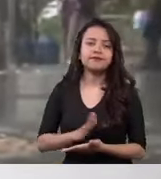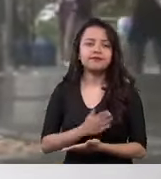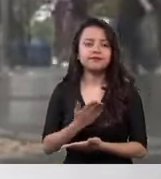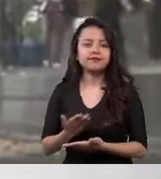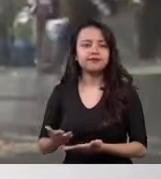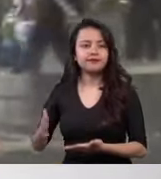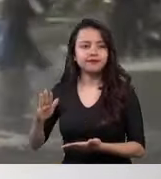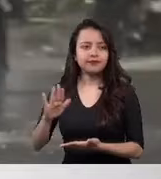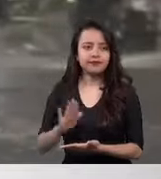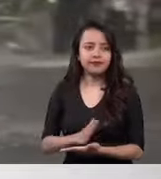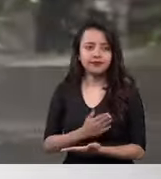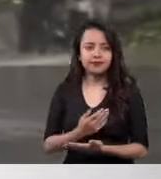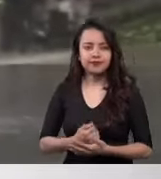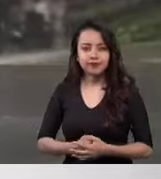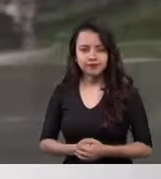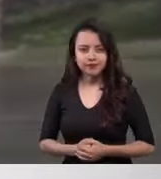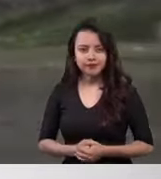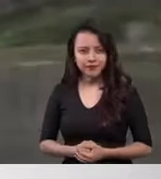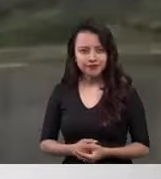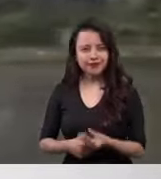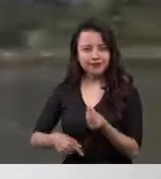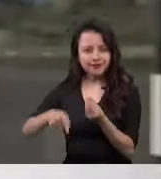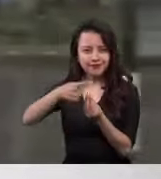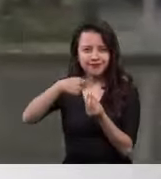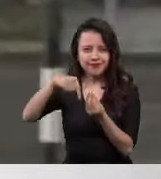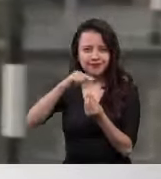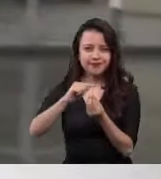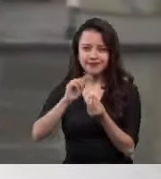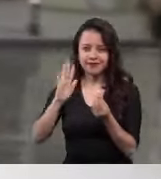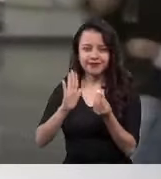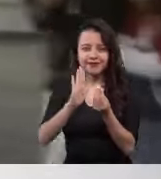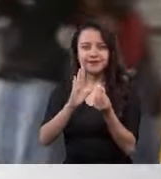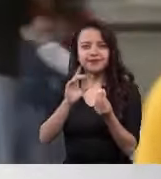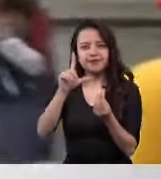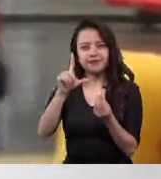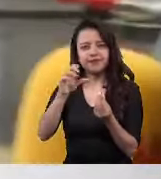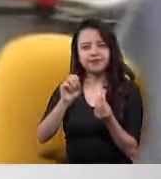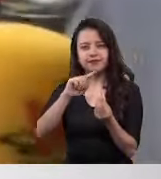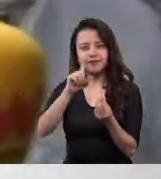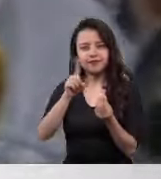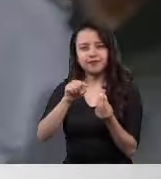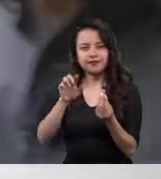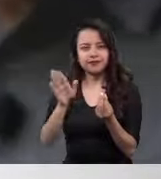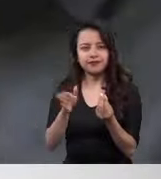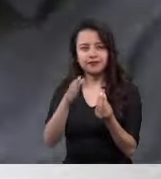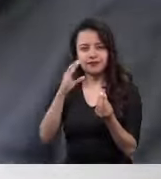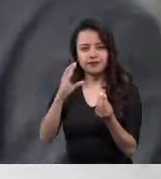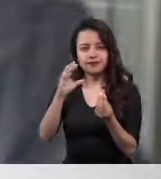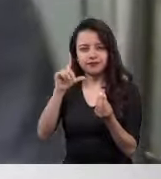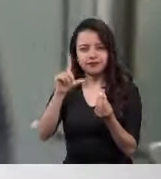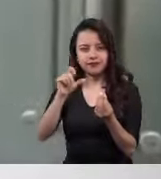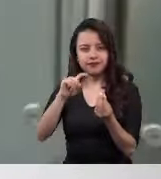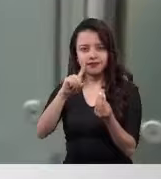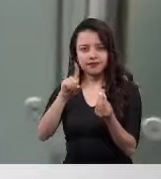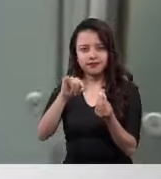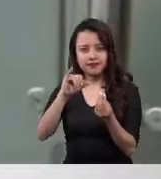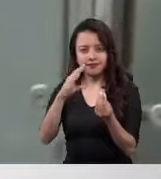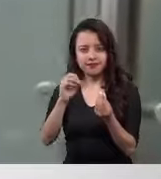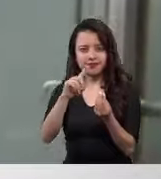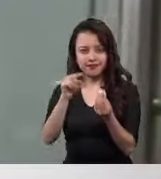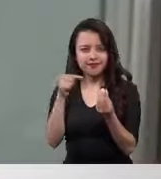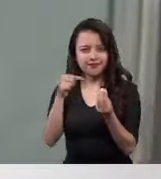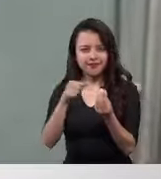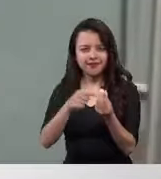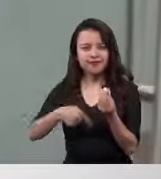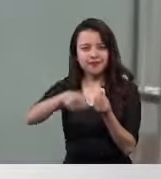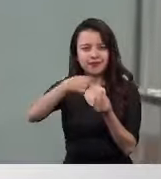Los clásicos, un grupo musical integrado por adultos mayores. En esas oportunidades que a